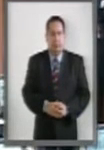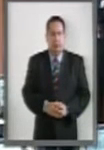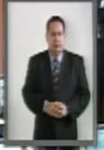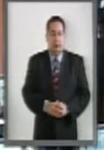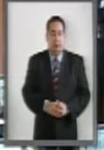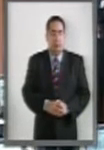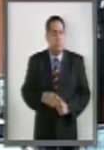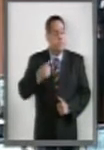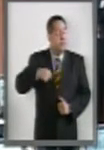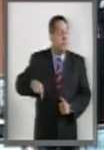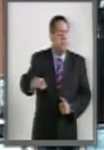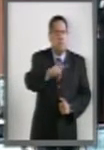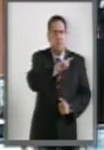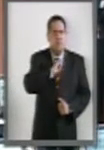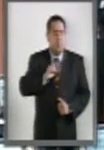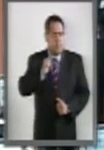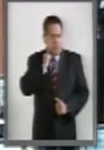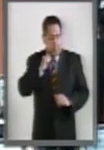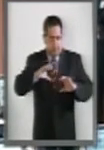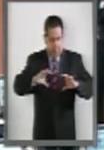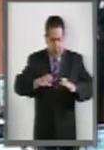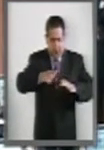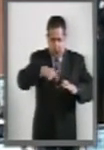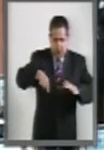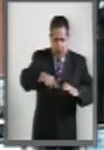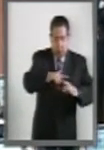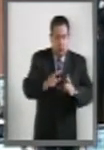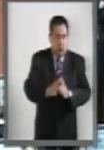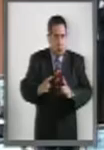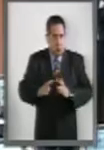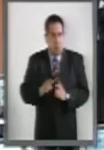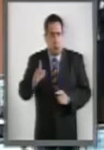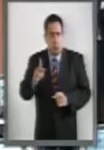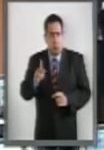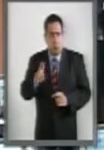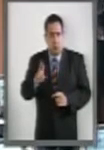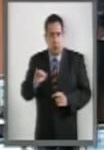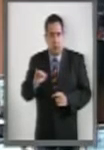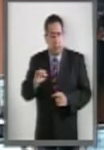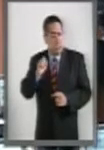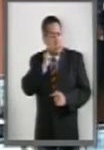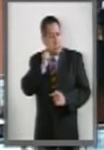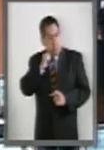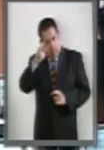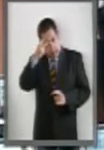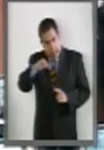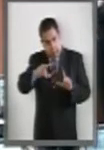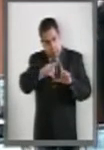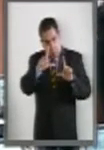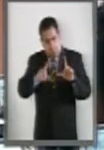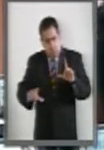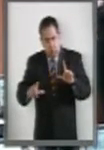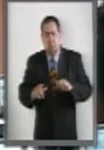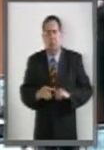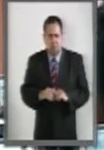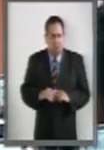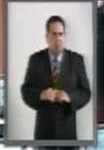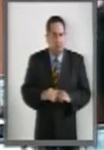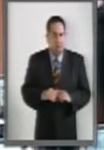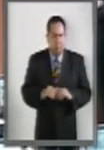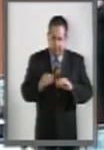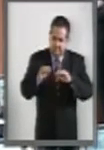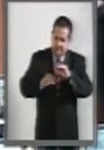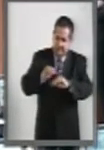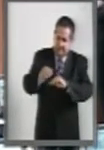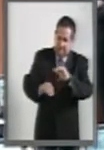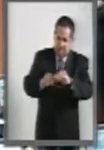Los legisladores que integramos el grupo parlamentario del PRI en el Senado de la República participamos en la glosa del